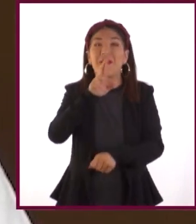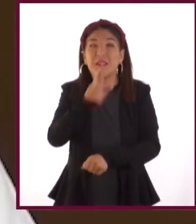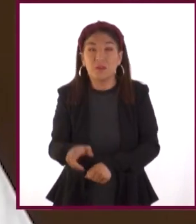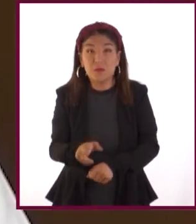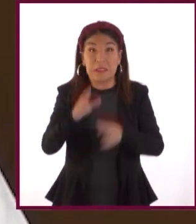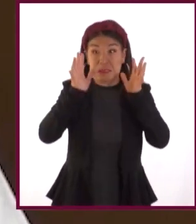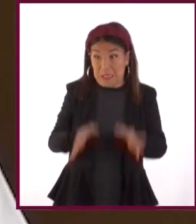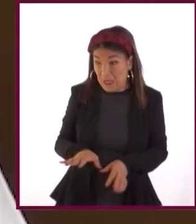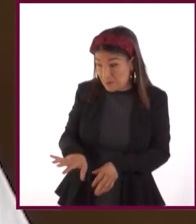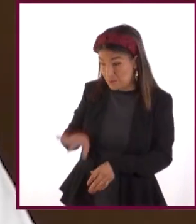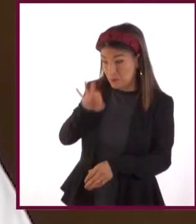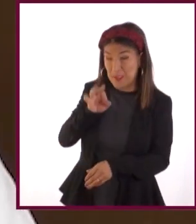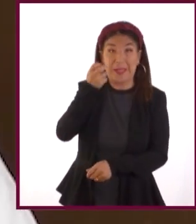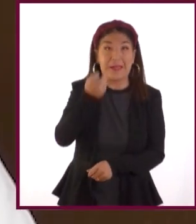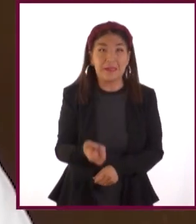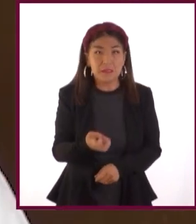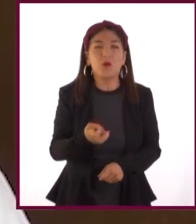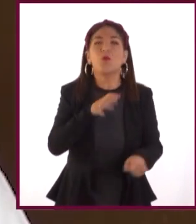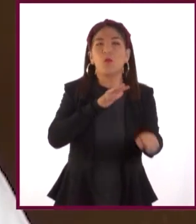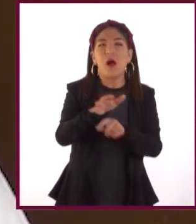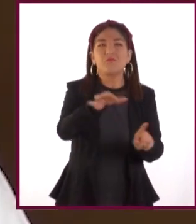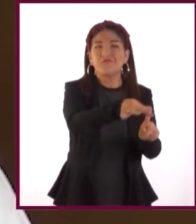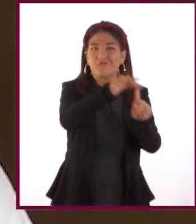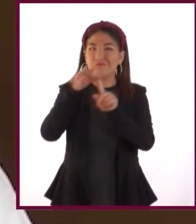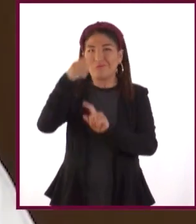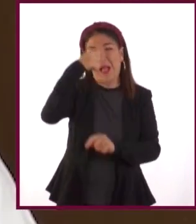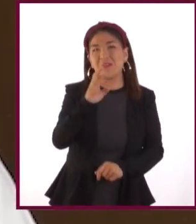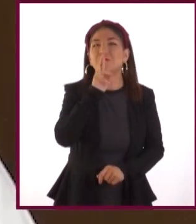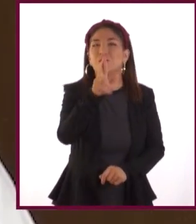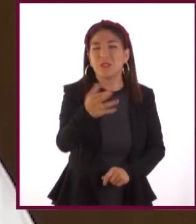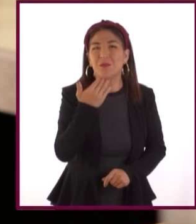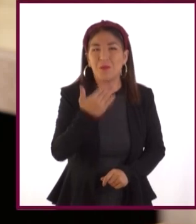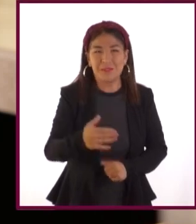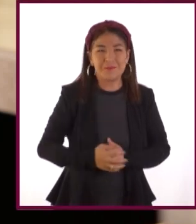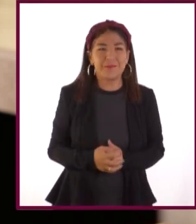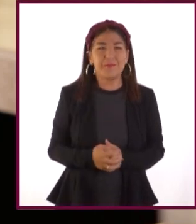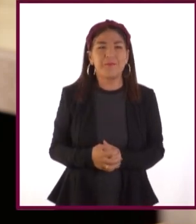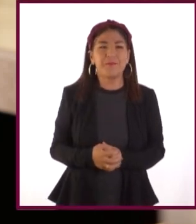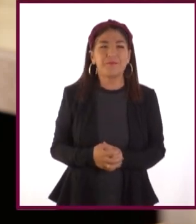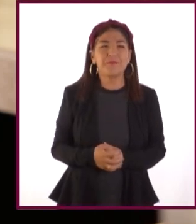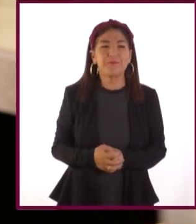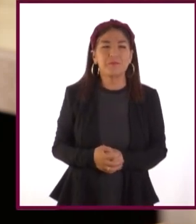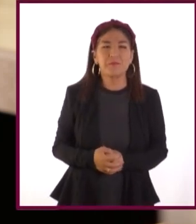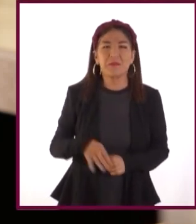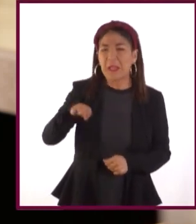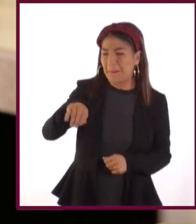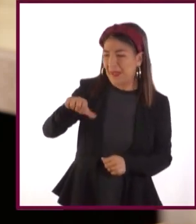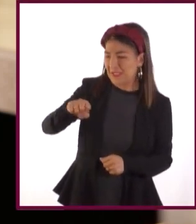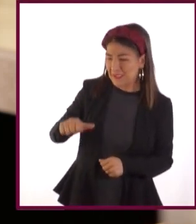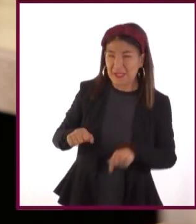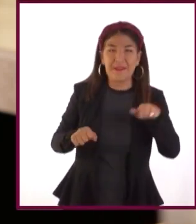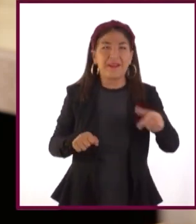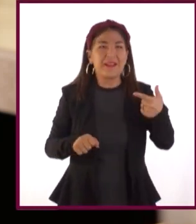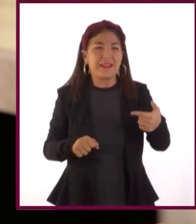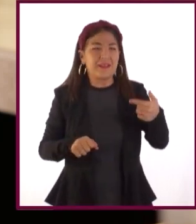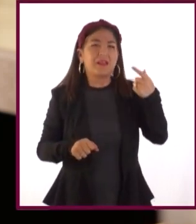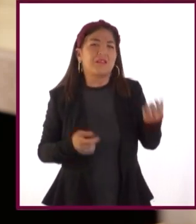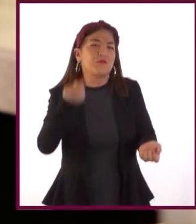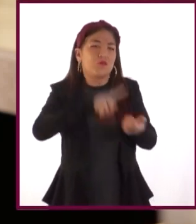equivocado en gran medida porque requiere una influencia de mucha gente calcula lo mismo y entonces